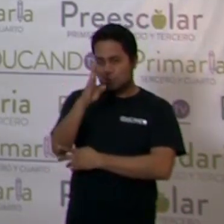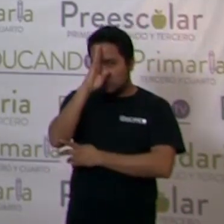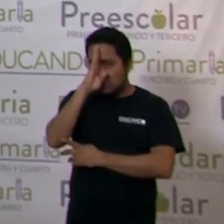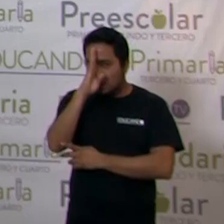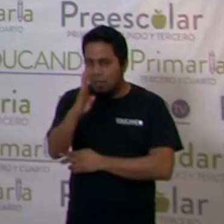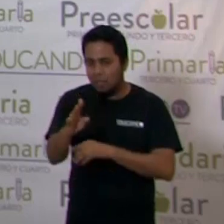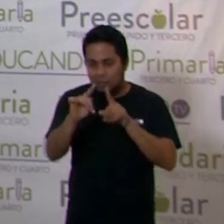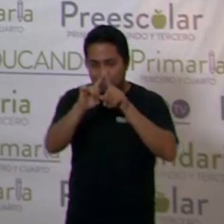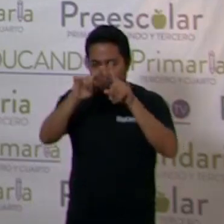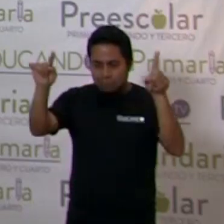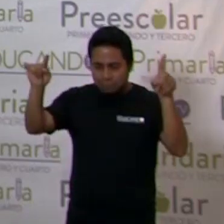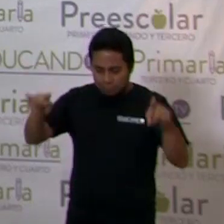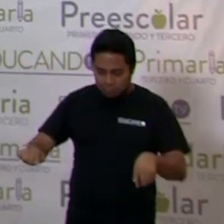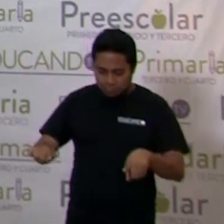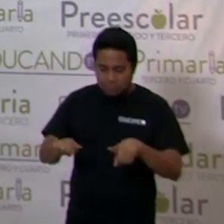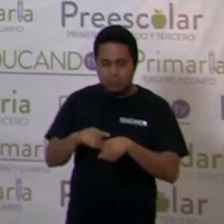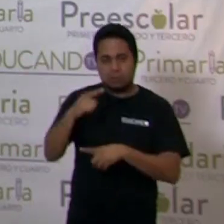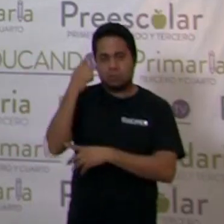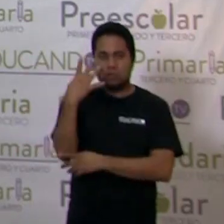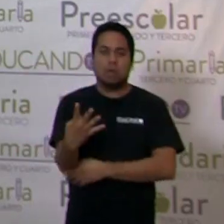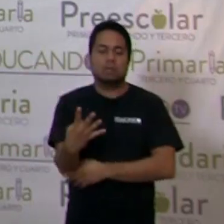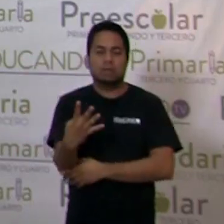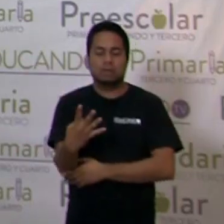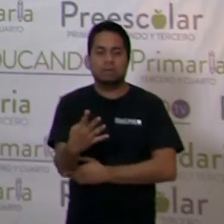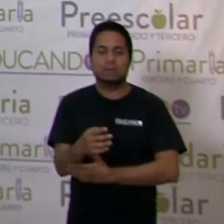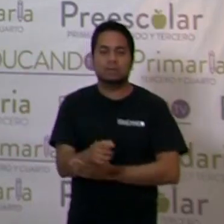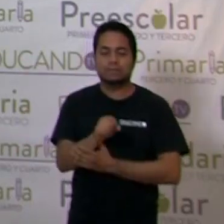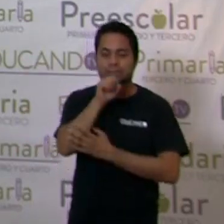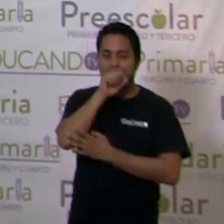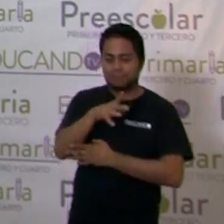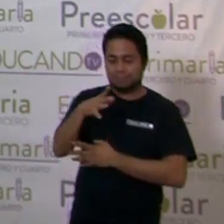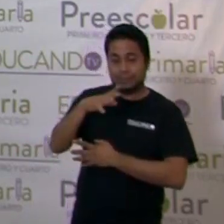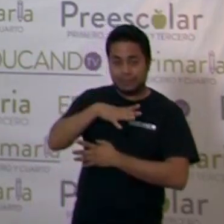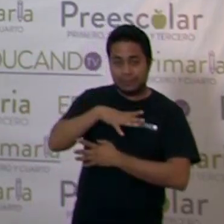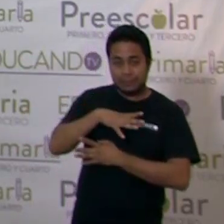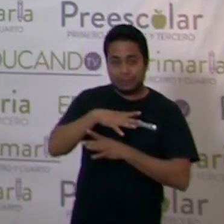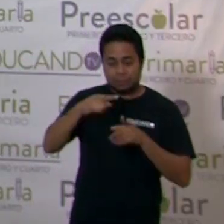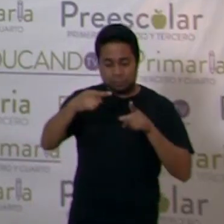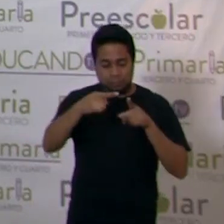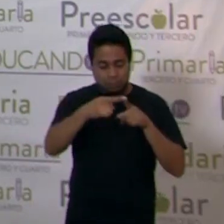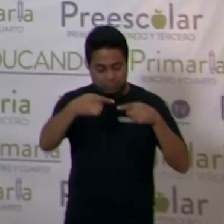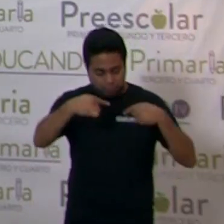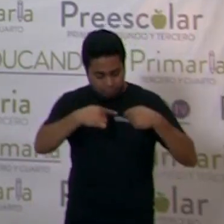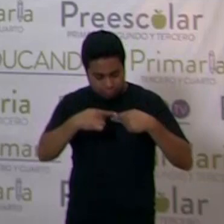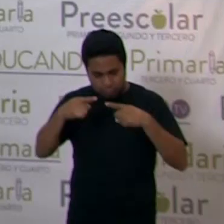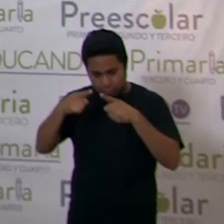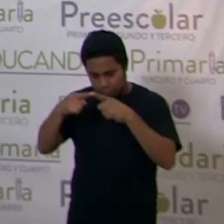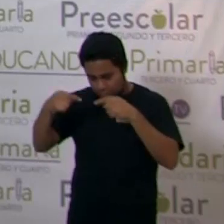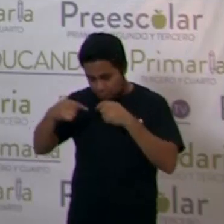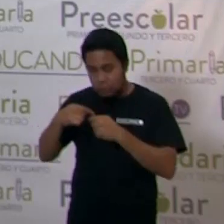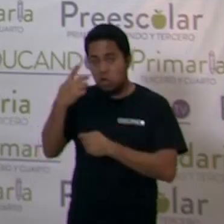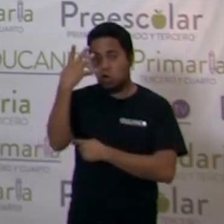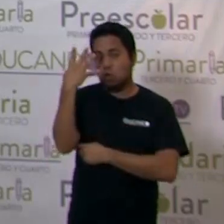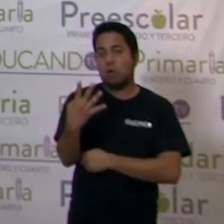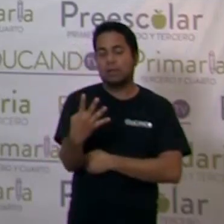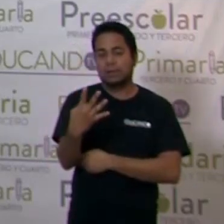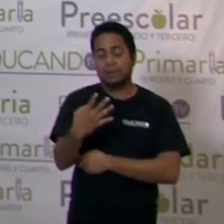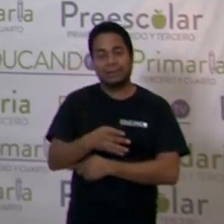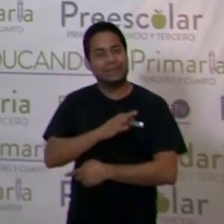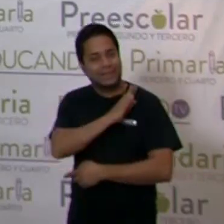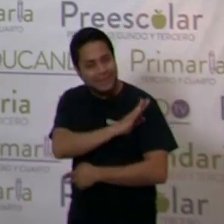rectos y tiene cuatro vértices Felicidades Vas